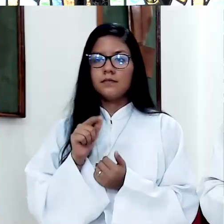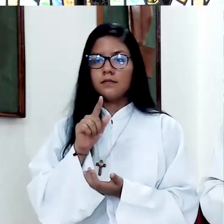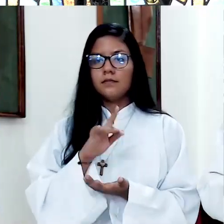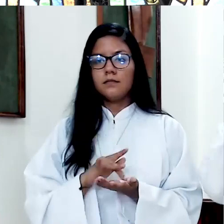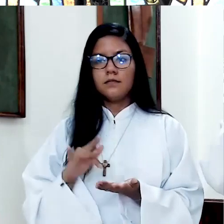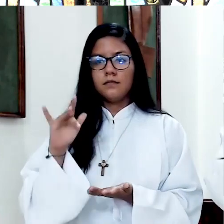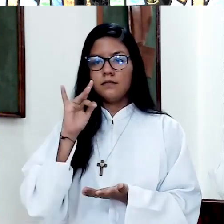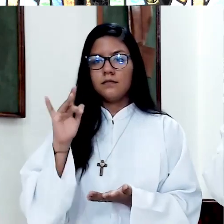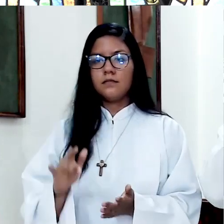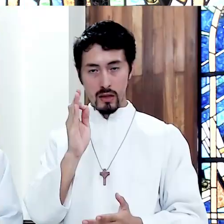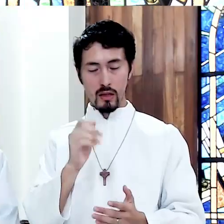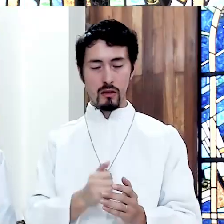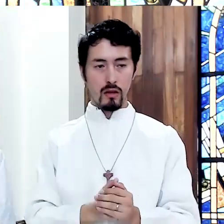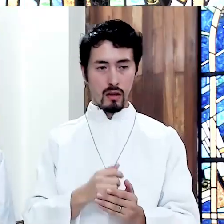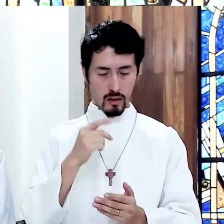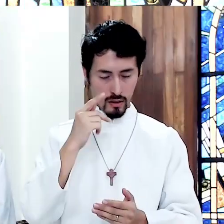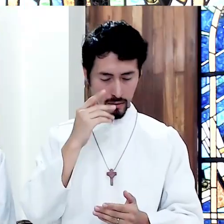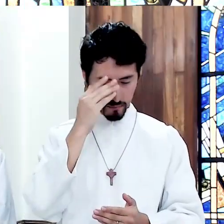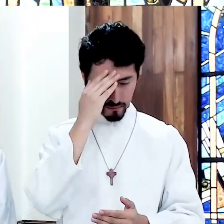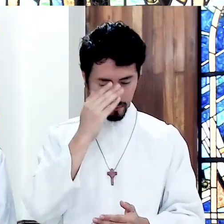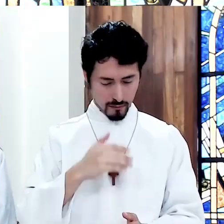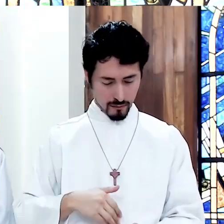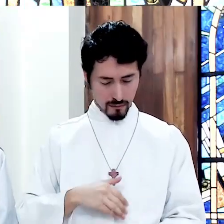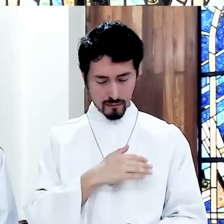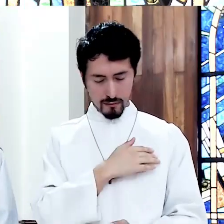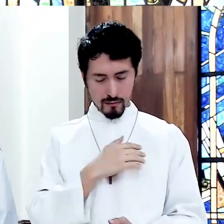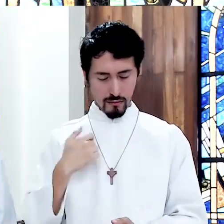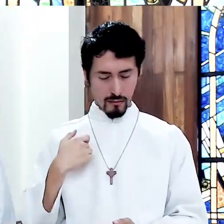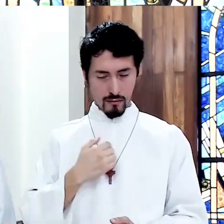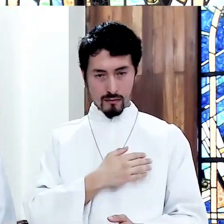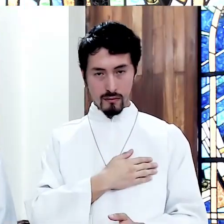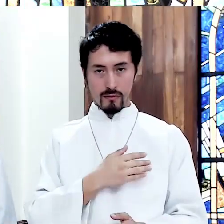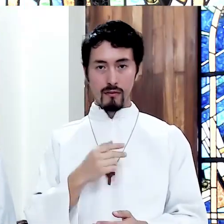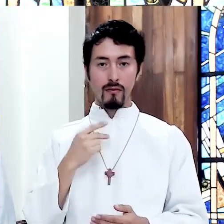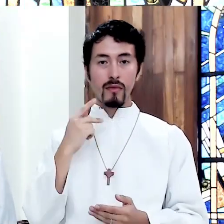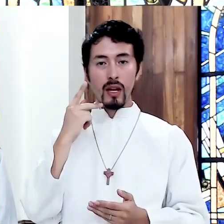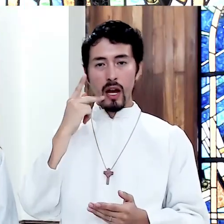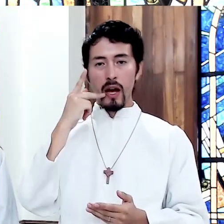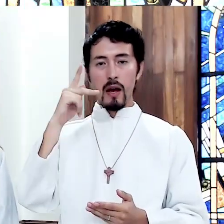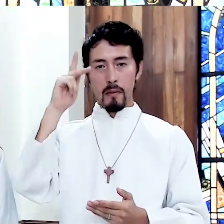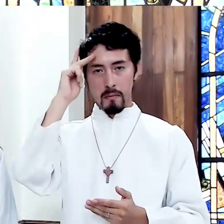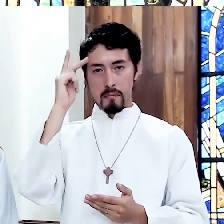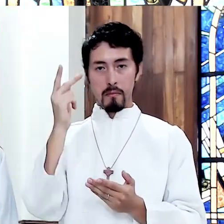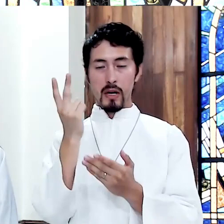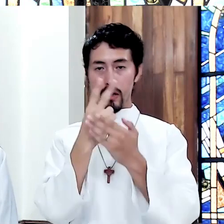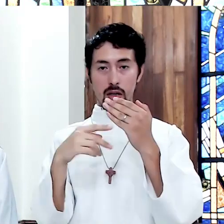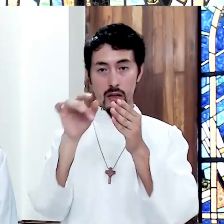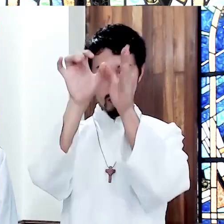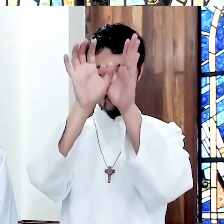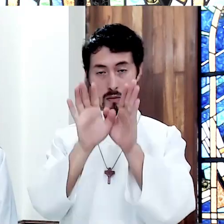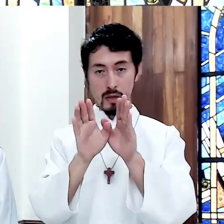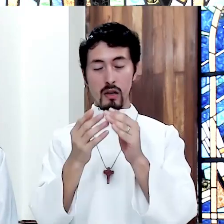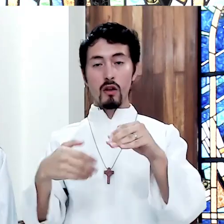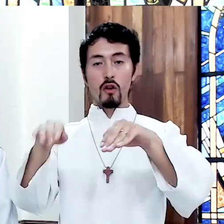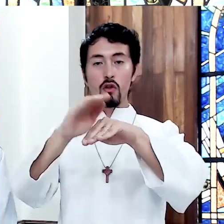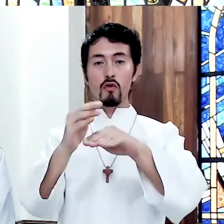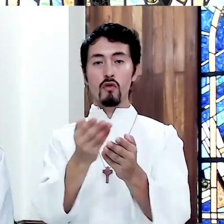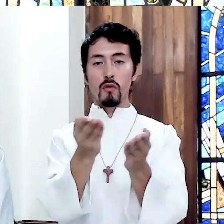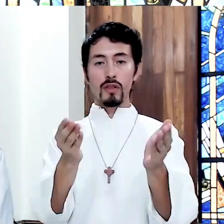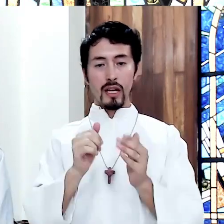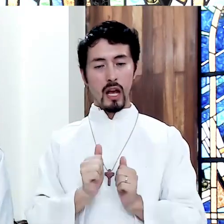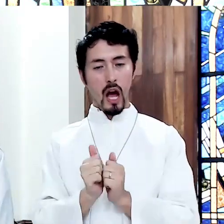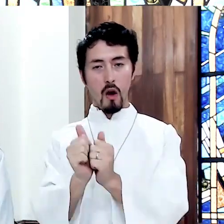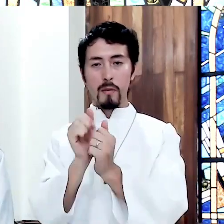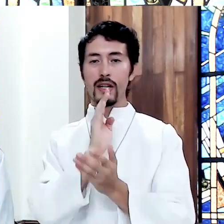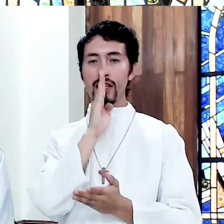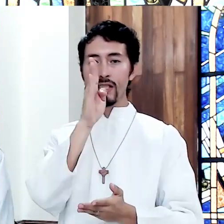Todopoderoso, Padre, Hijo y Espíritu Santo, descienda sobre ustedes y les acompañe siempre. Amén.